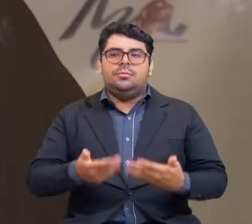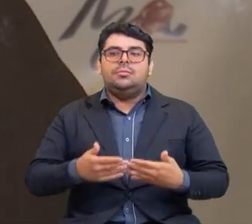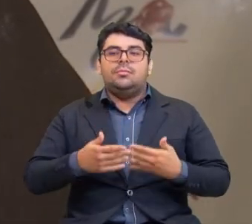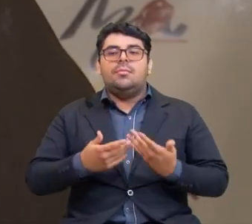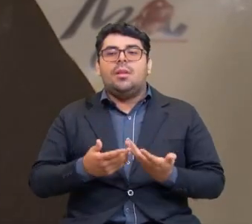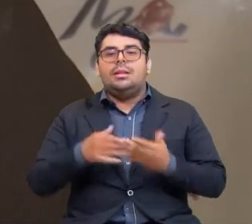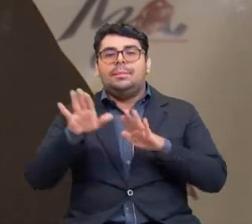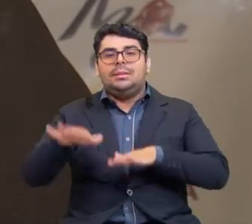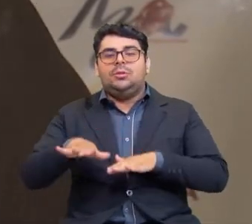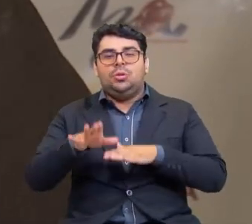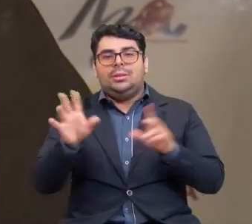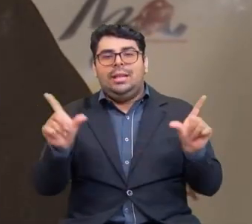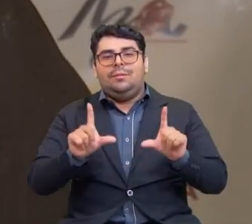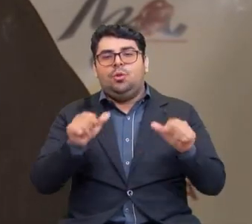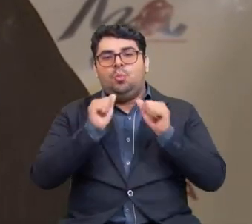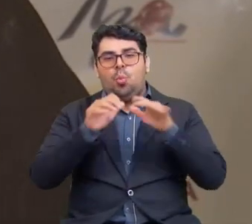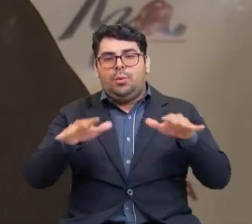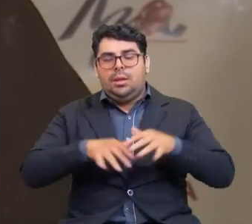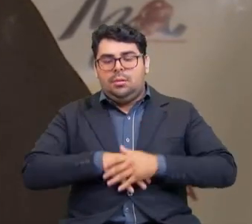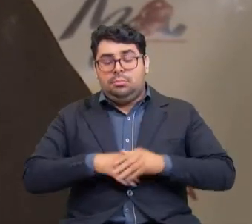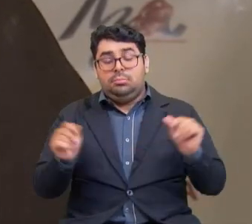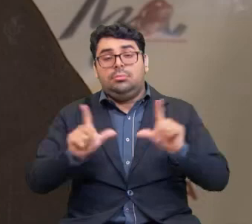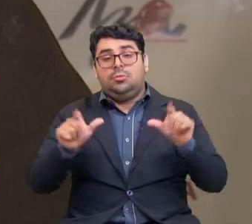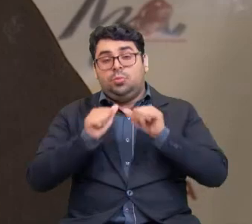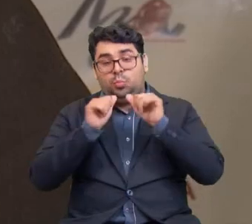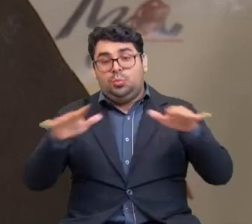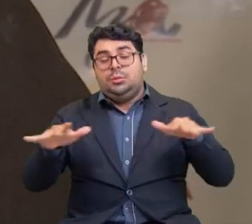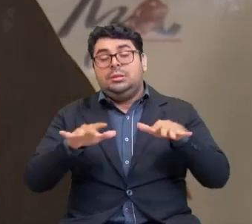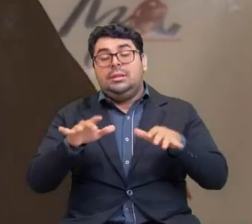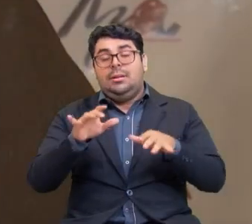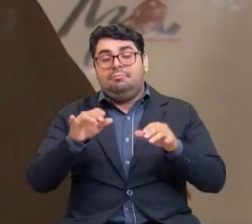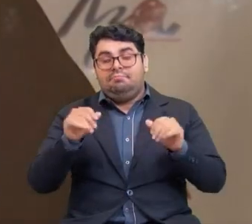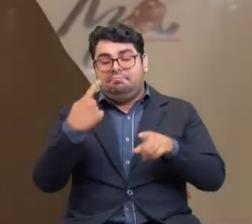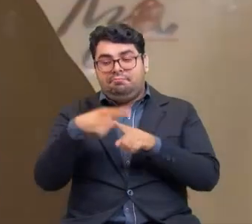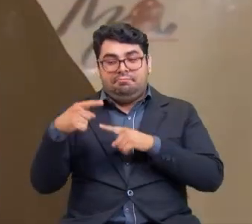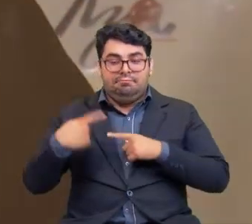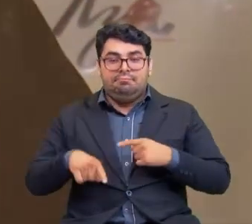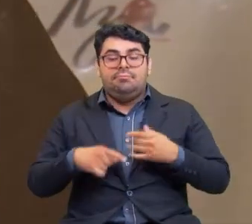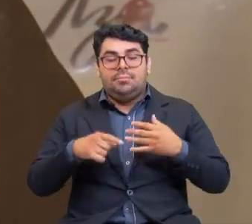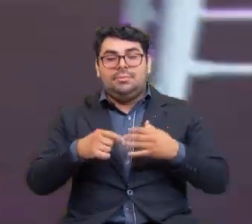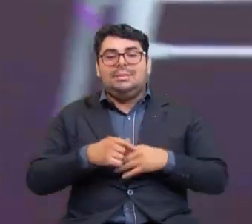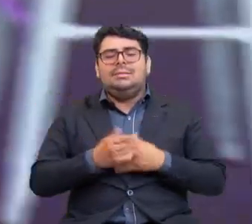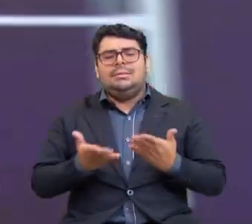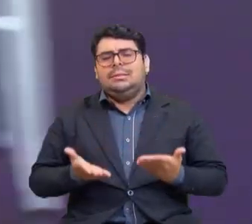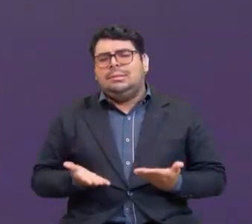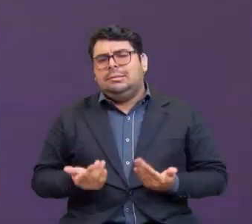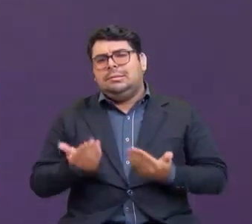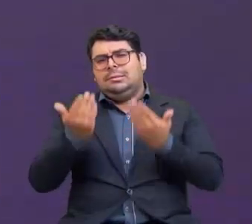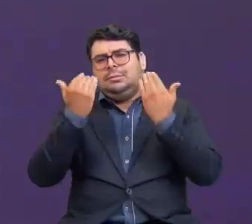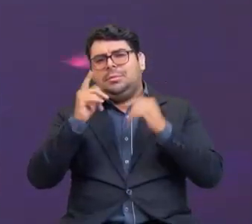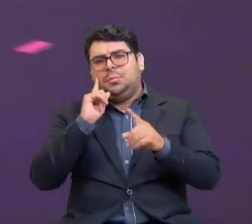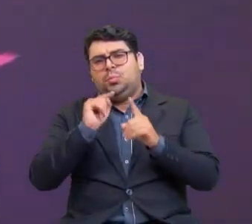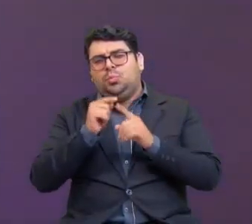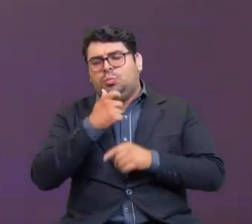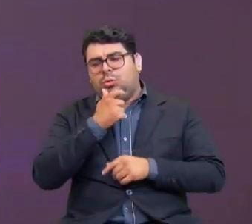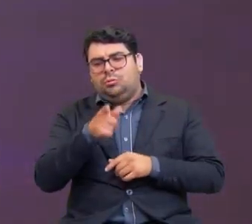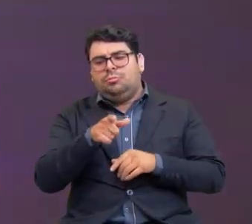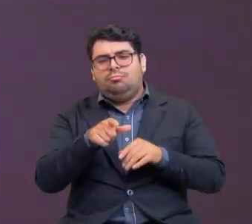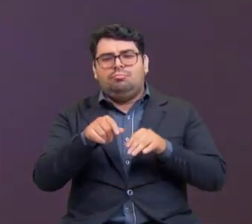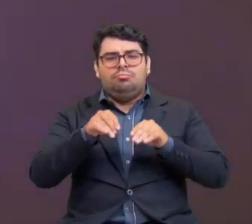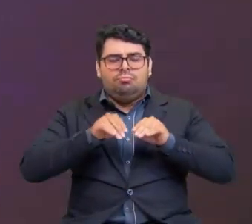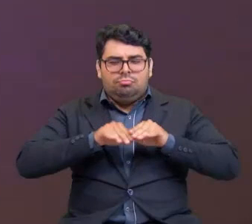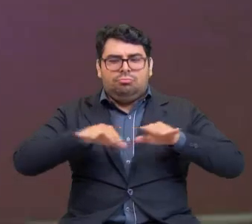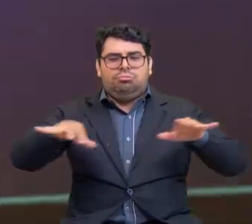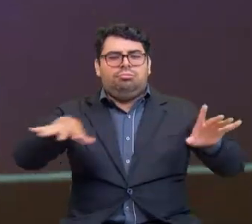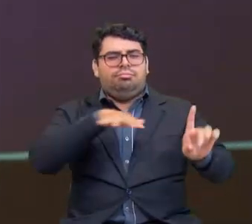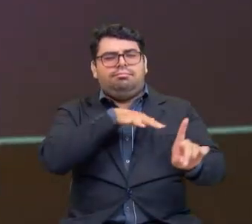de orgullo. Saber que la televisión pública y los canales regionales sirven para poder sembrar en el colectivo y en el